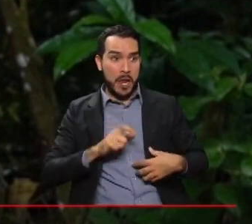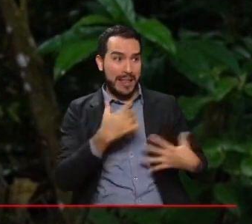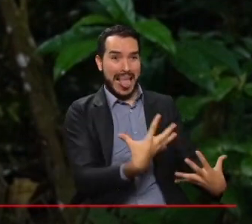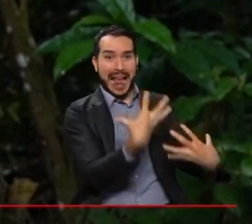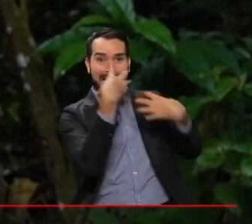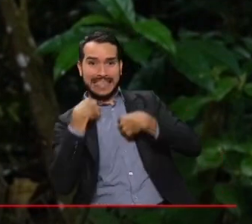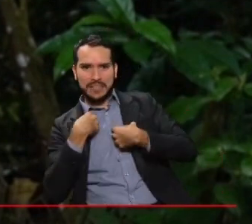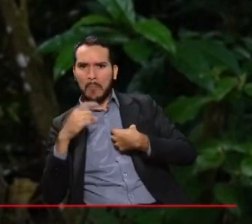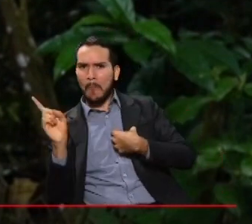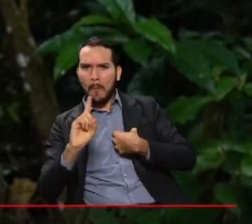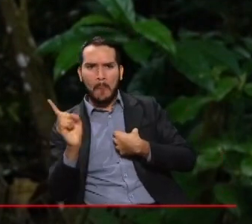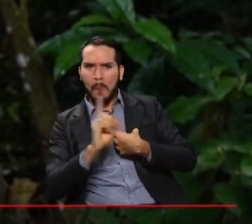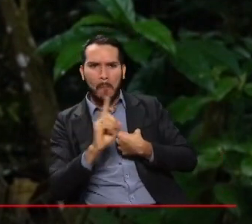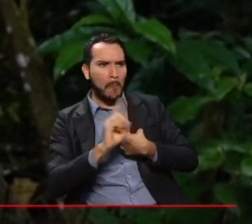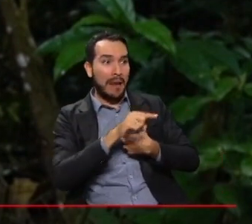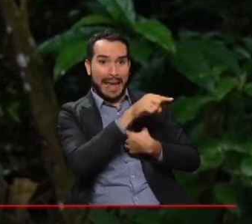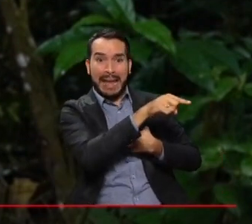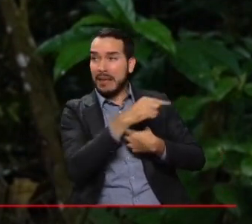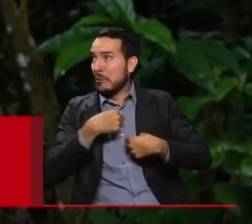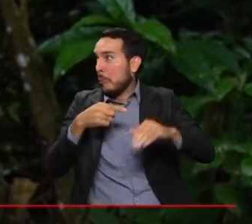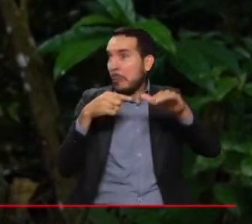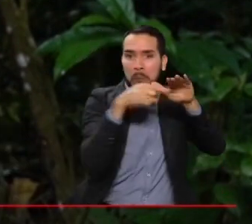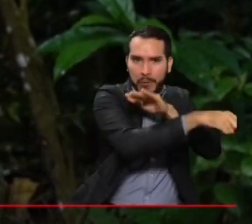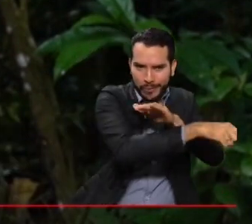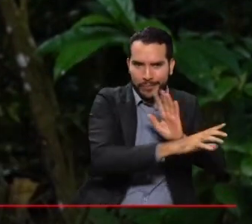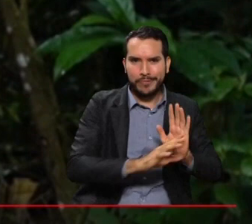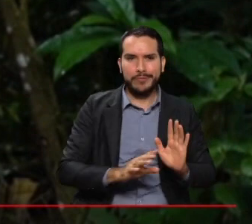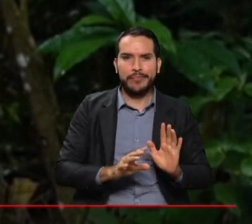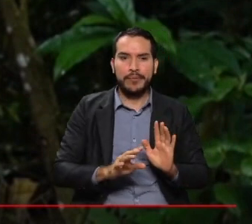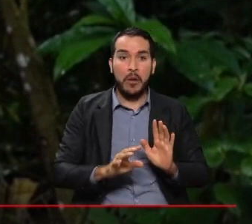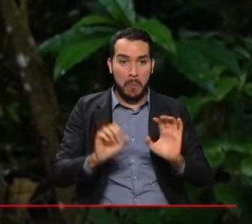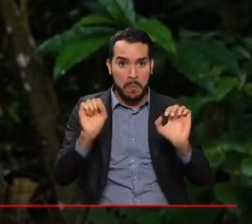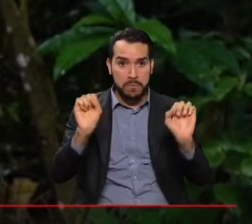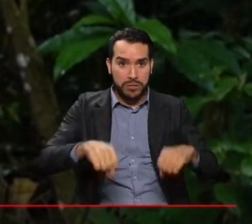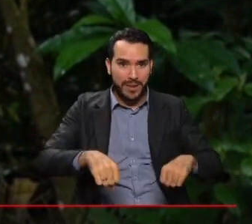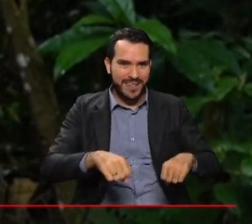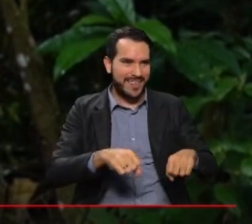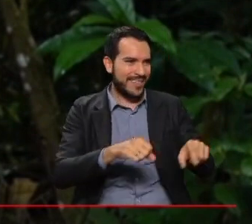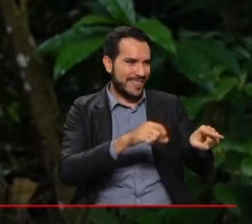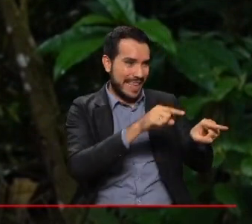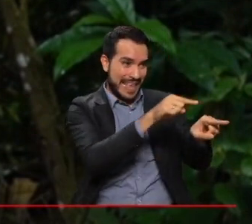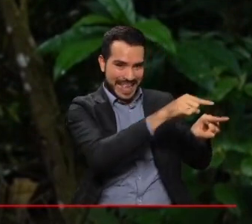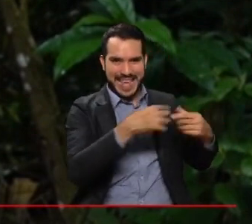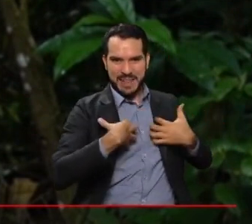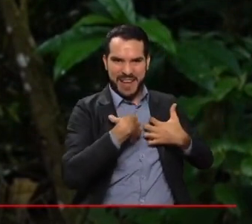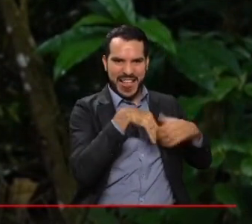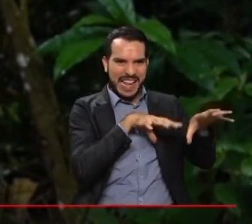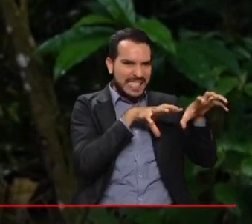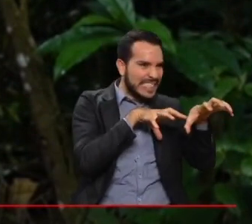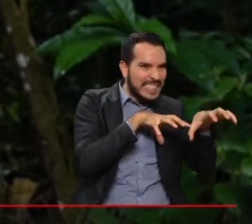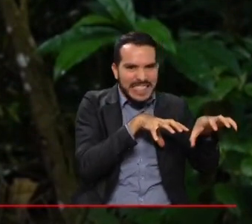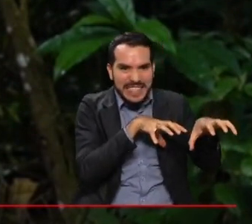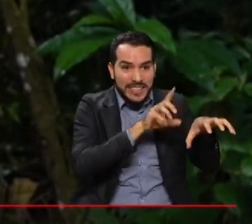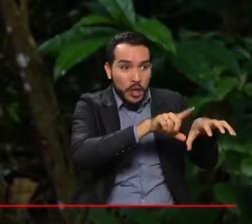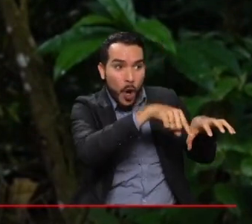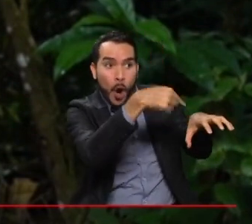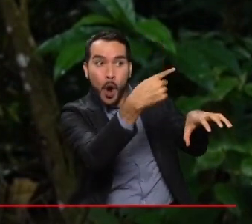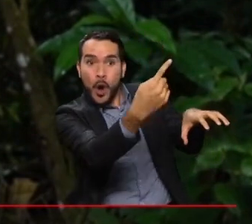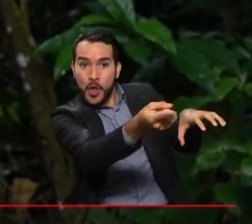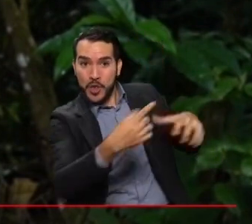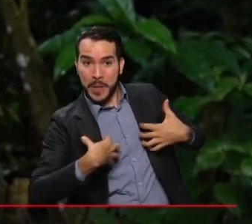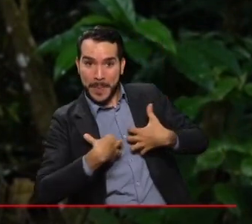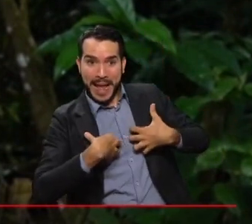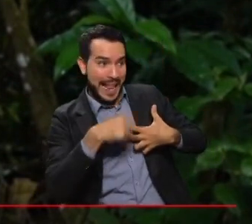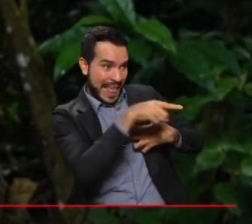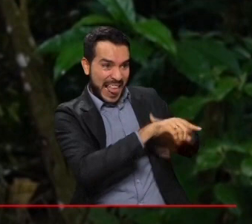es importante que no consumamos o no cacemos las especies que ellos normalmente cazan para comer. Es muy